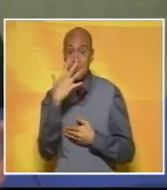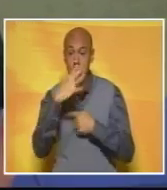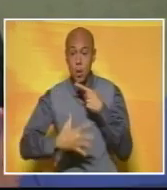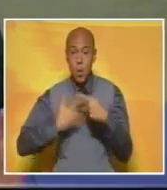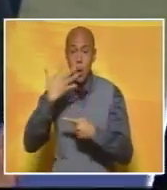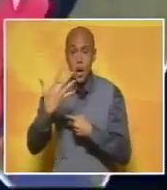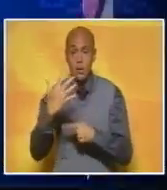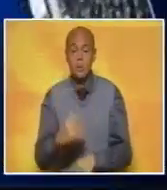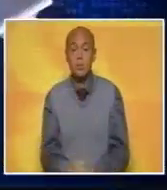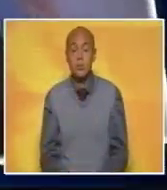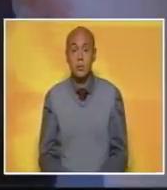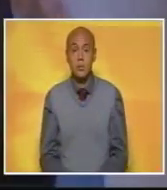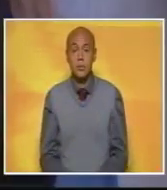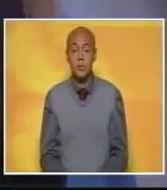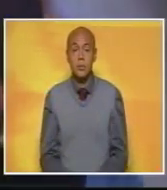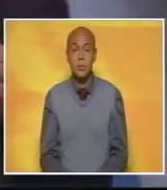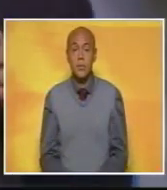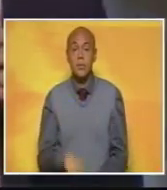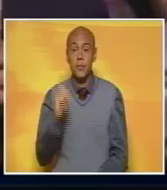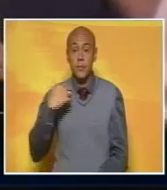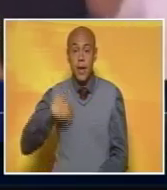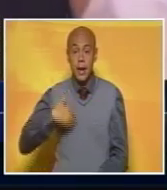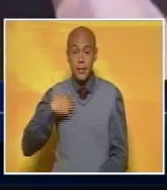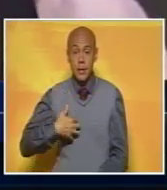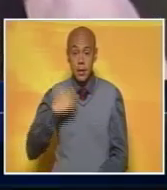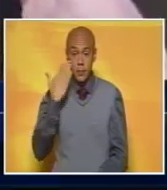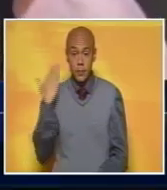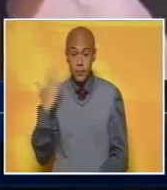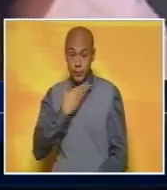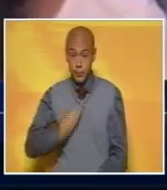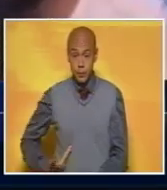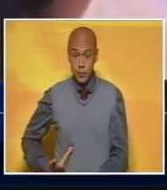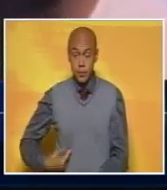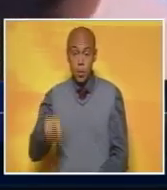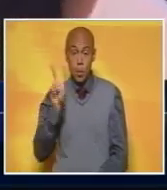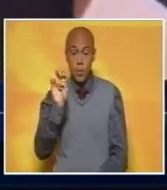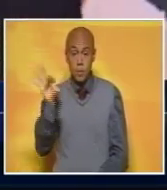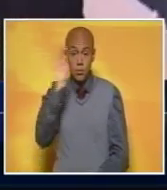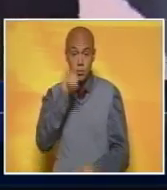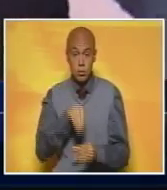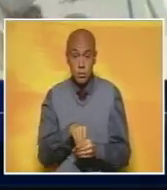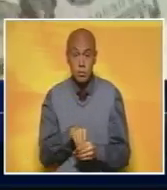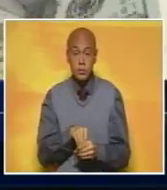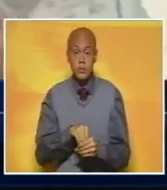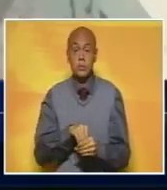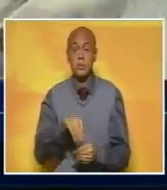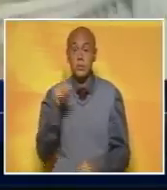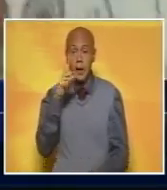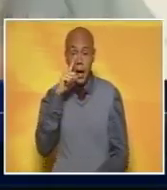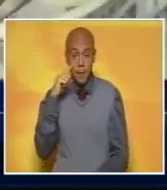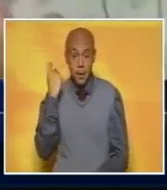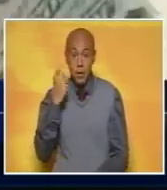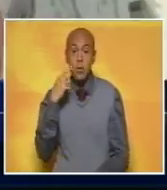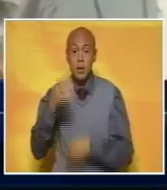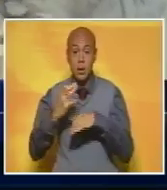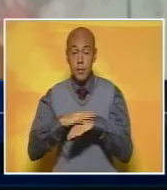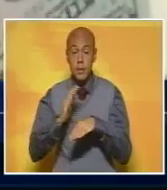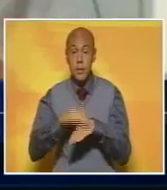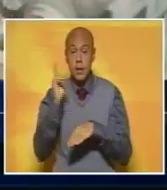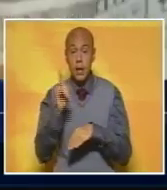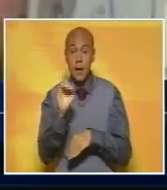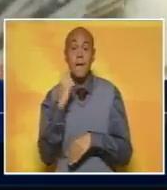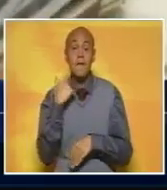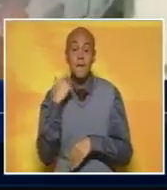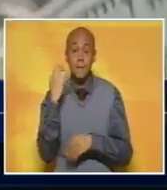años. En Argentina, el presidente electo Alberto Fernández sugirió que el Fondo Monetario Internacional